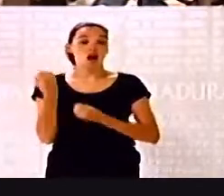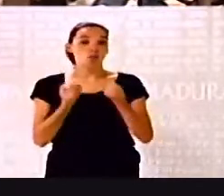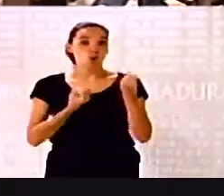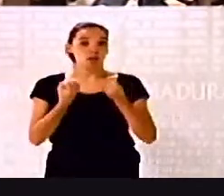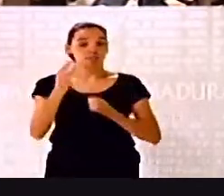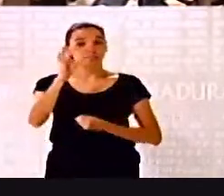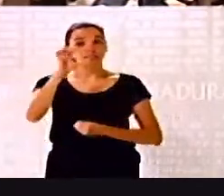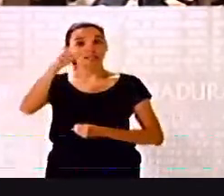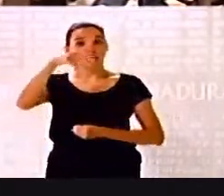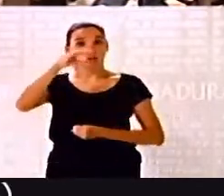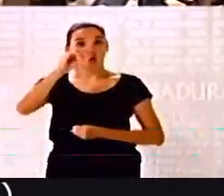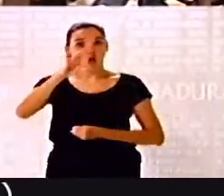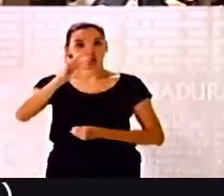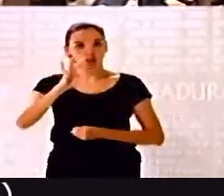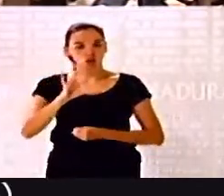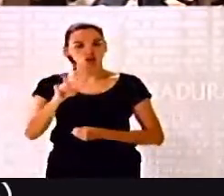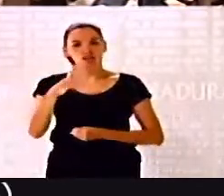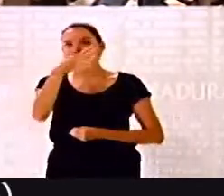Sí.